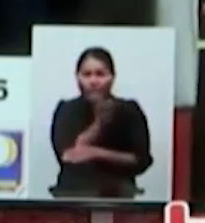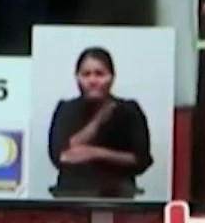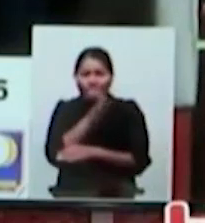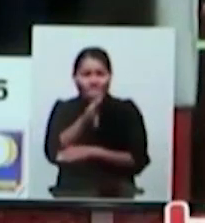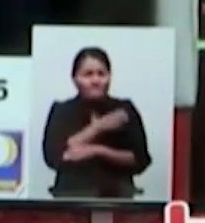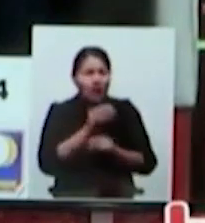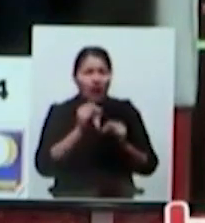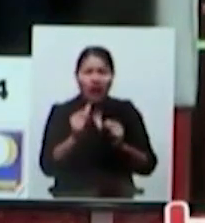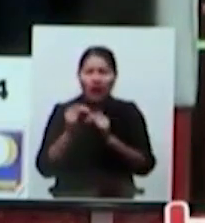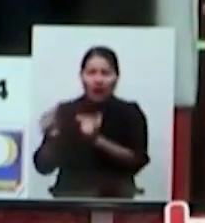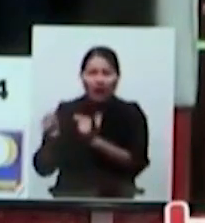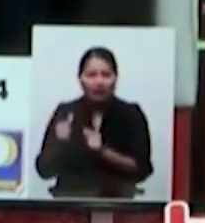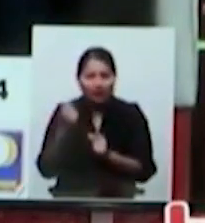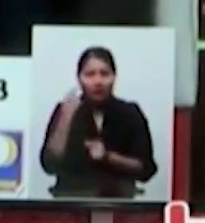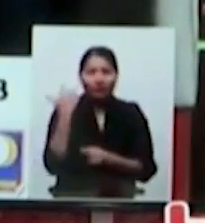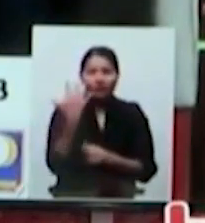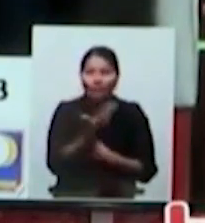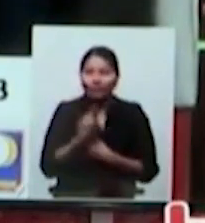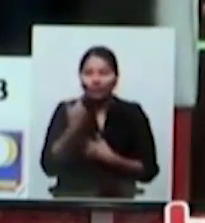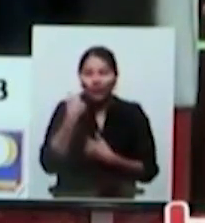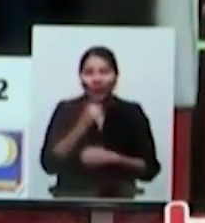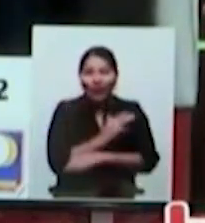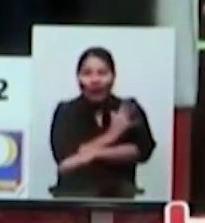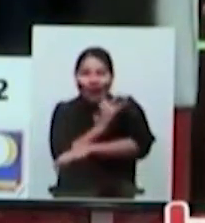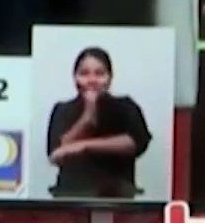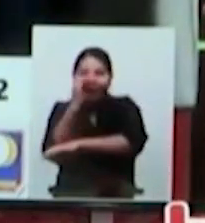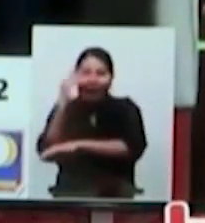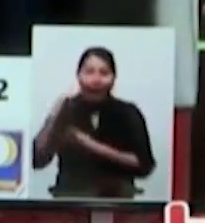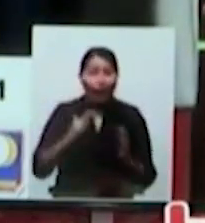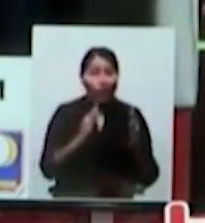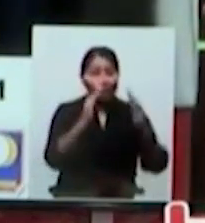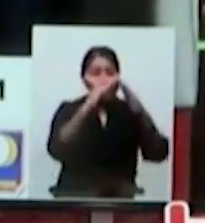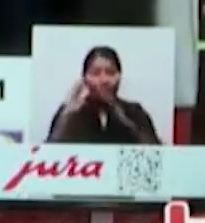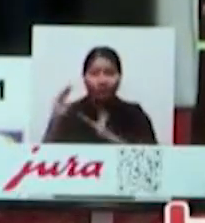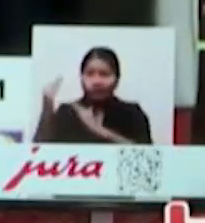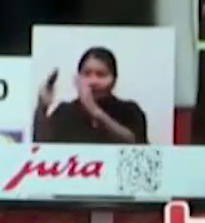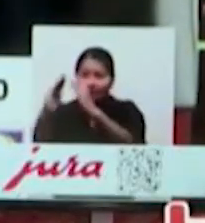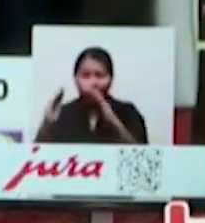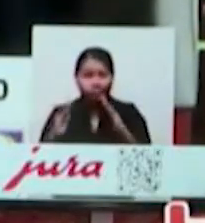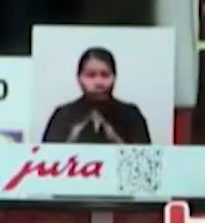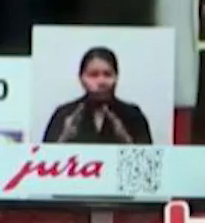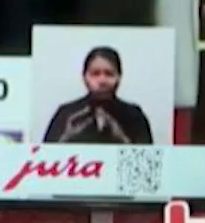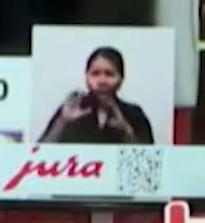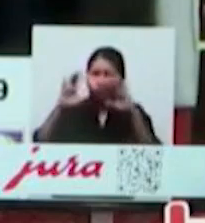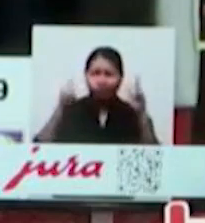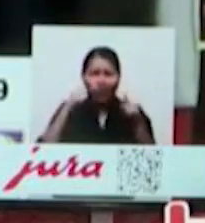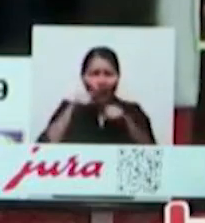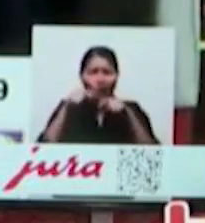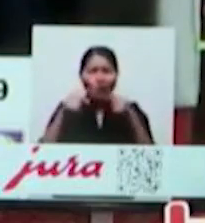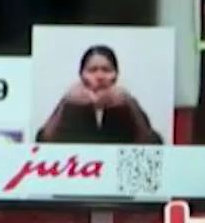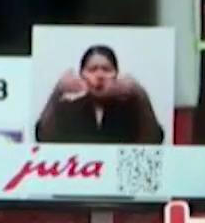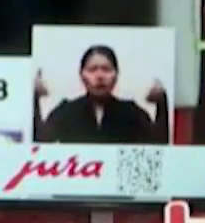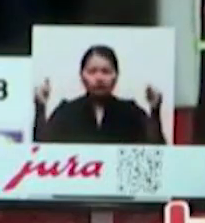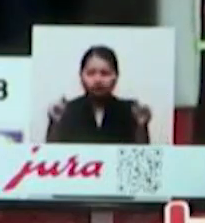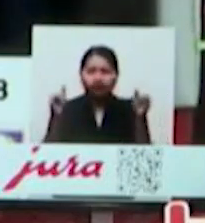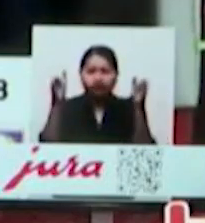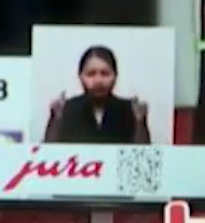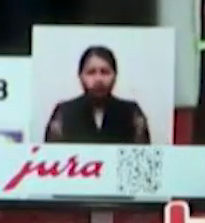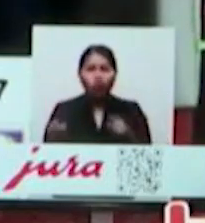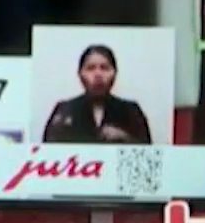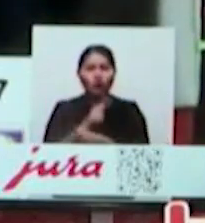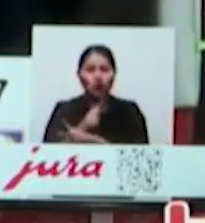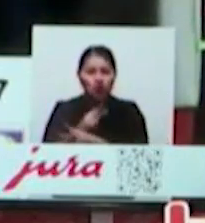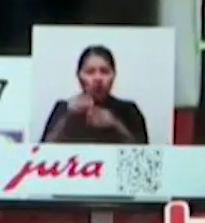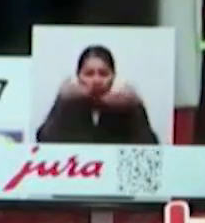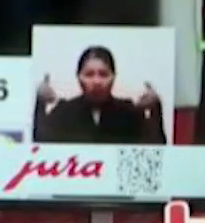hablar Urresti, que no se refirió, no le quiso responder a Josefina Thompson, Josefina Thompson dejó constancia de que el